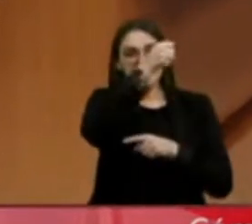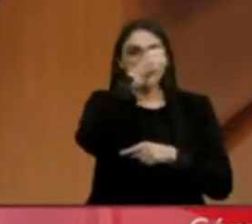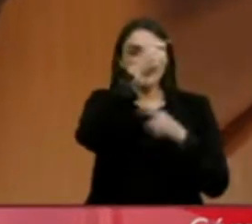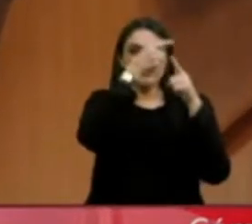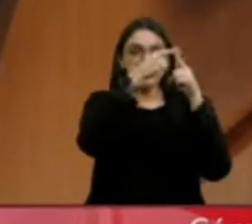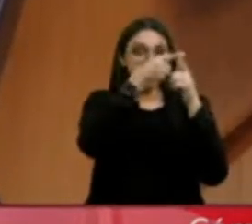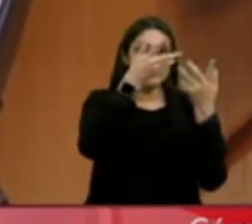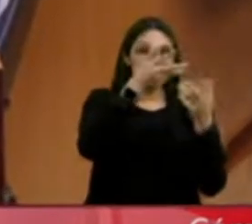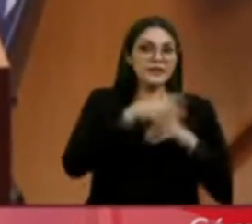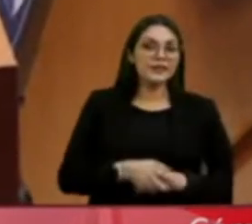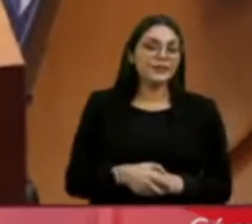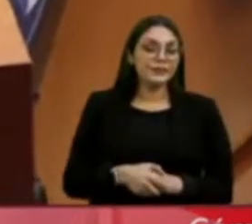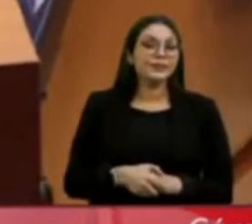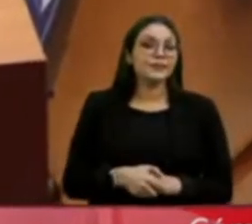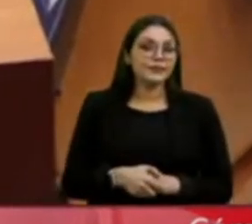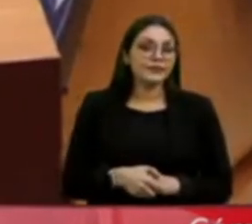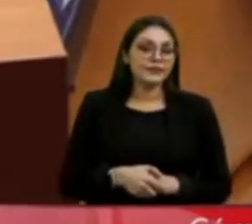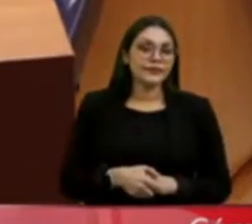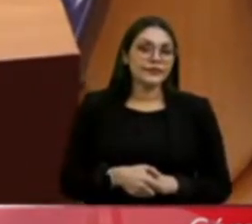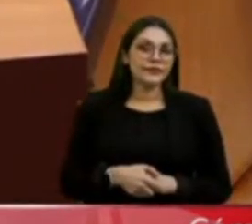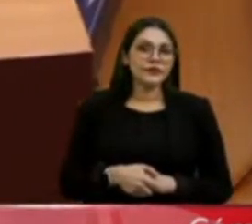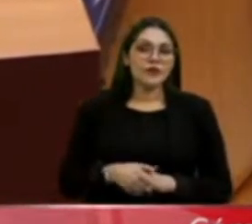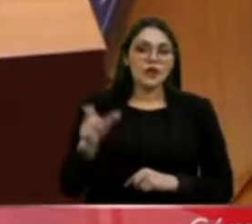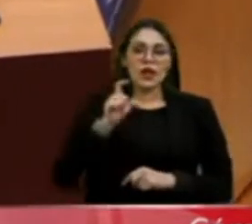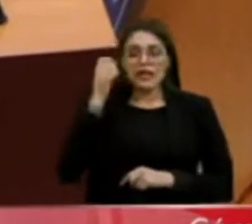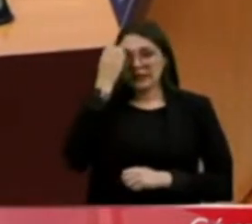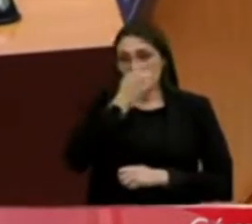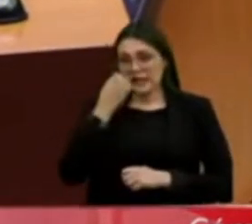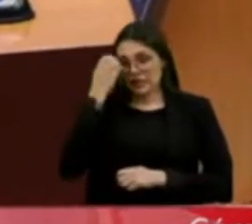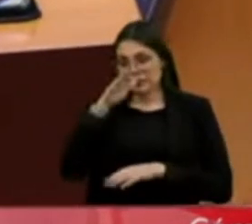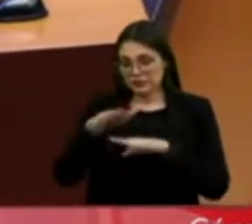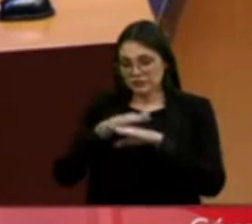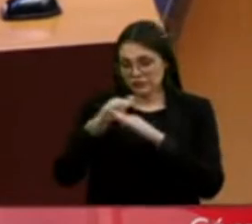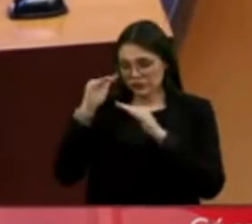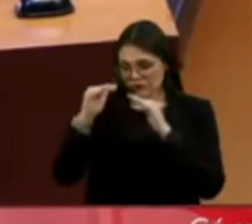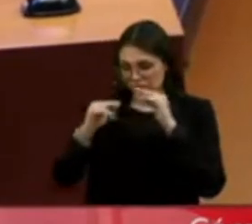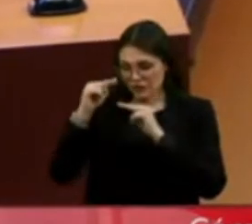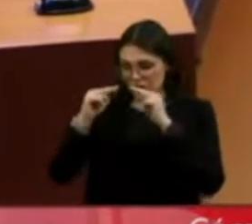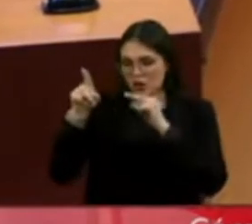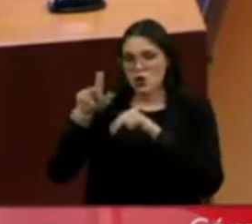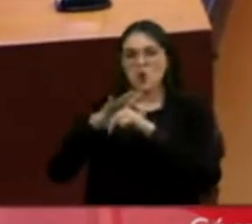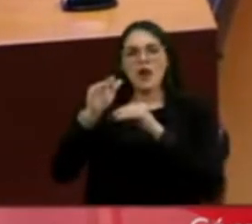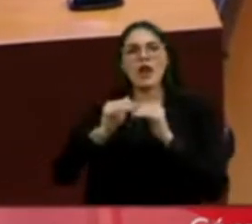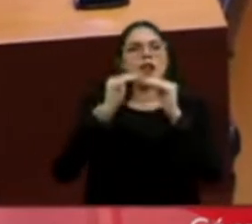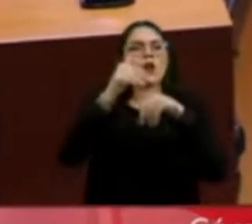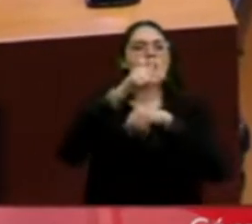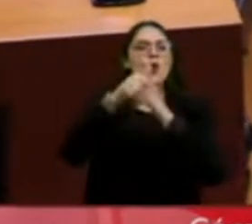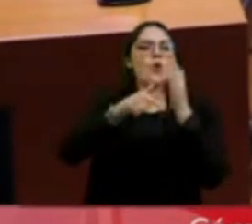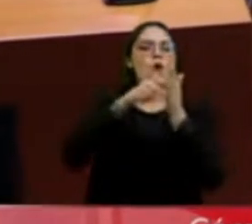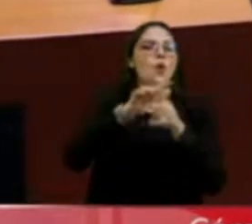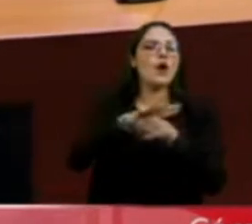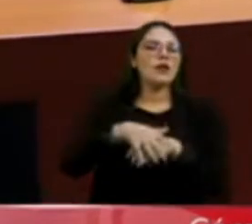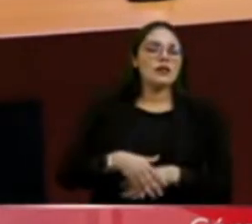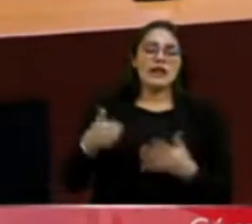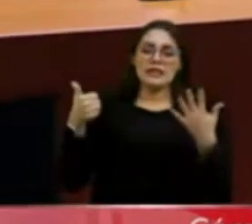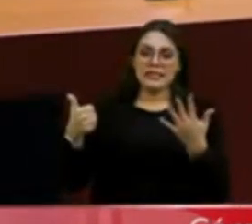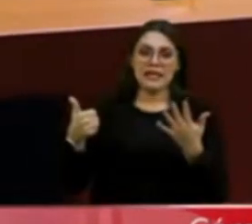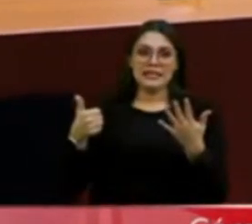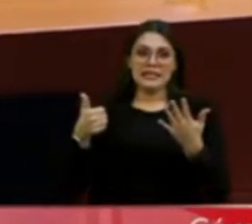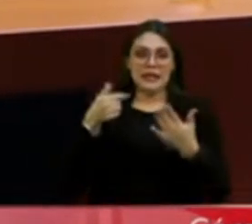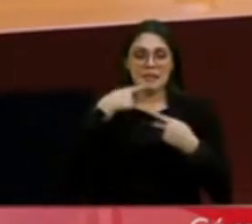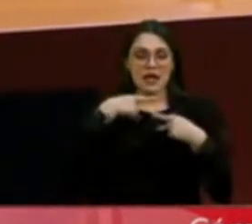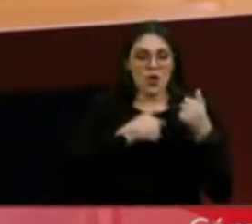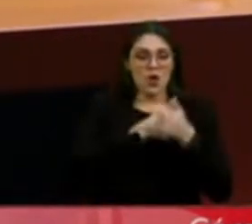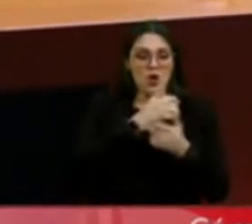propuso? ¿En qué lugar quedó cuando le hicieron el examen? Compitieron 6 y quedó en el 6º